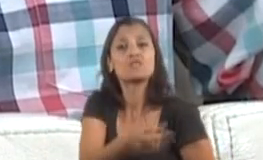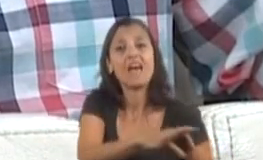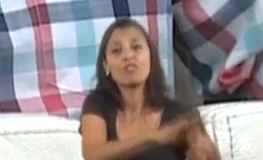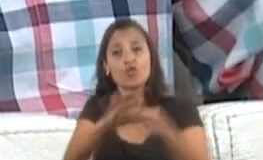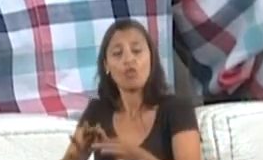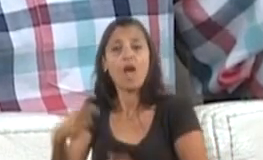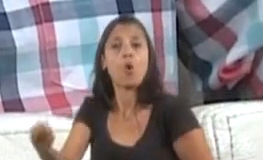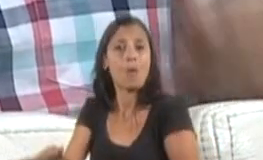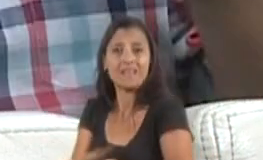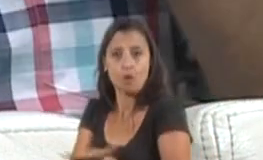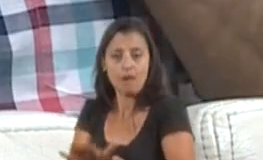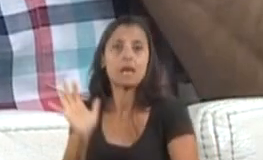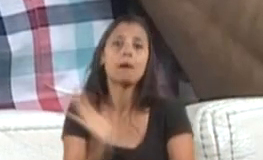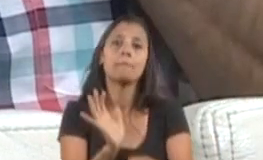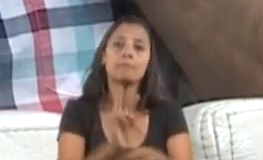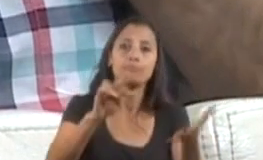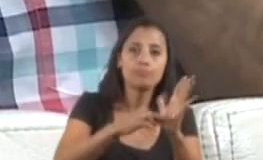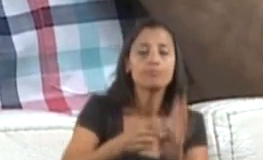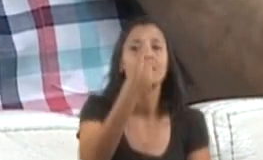haber mínimo, o sea,